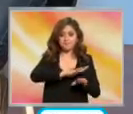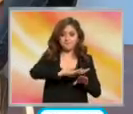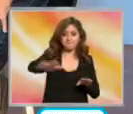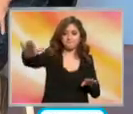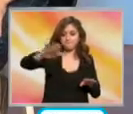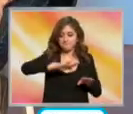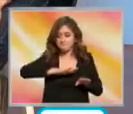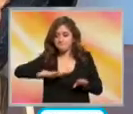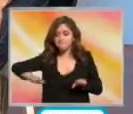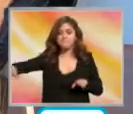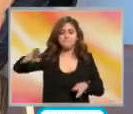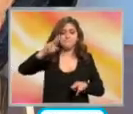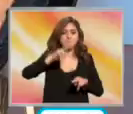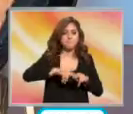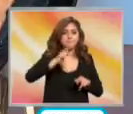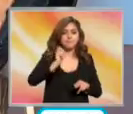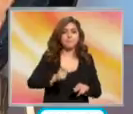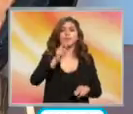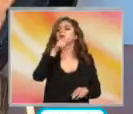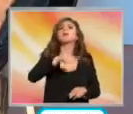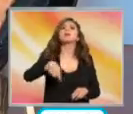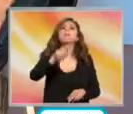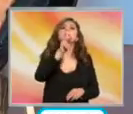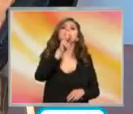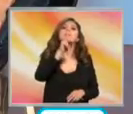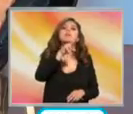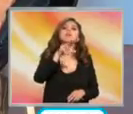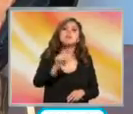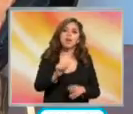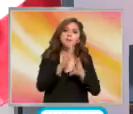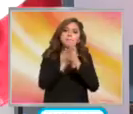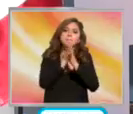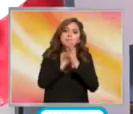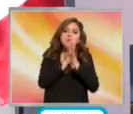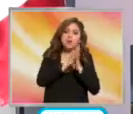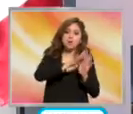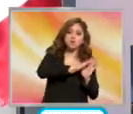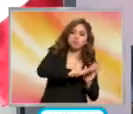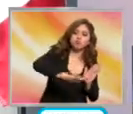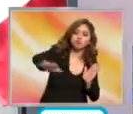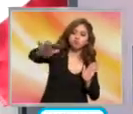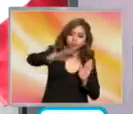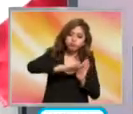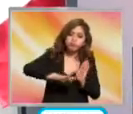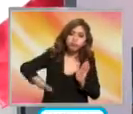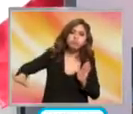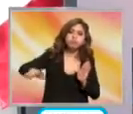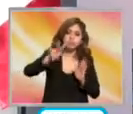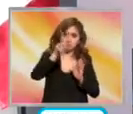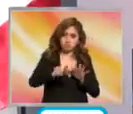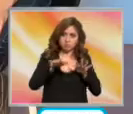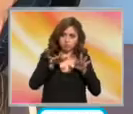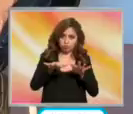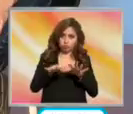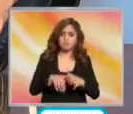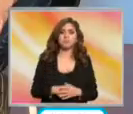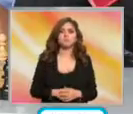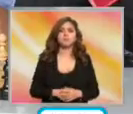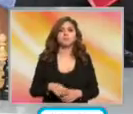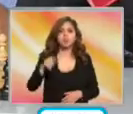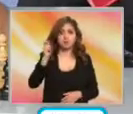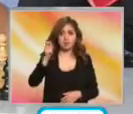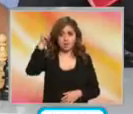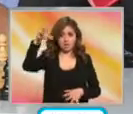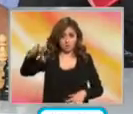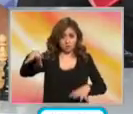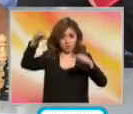de piña. O sea, tapices de piña, va uno al palacio de Miramar y todo está tapizado con piñas, o sea, tapices de piña, que es algo impresionante. Miramar es su